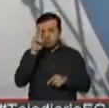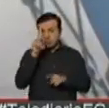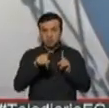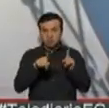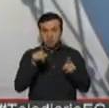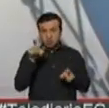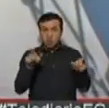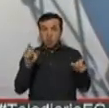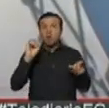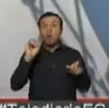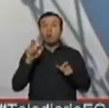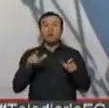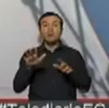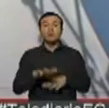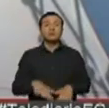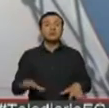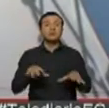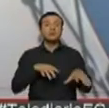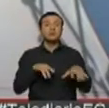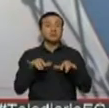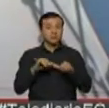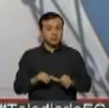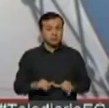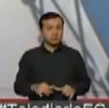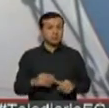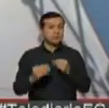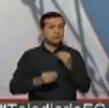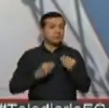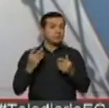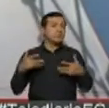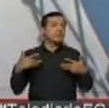o a la gente que realiza esta actividad de manera,